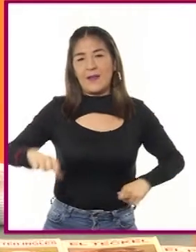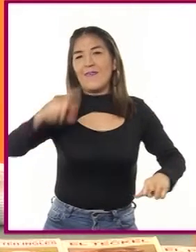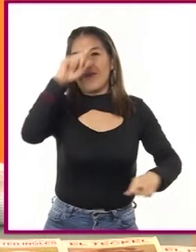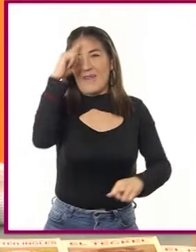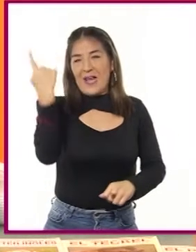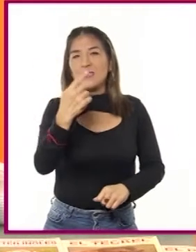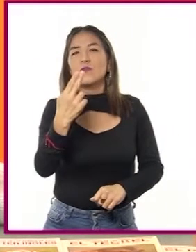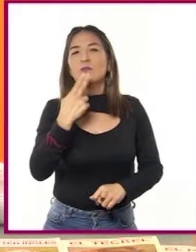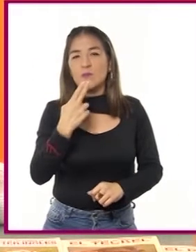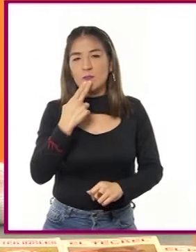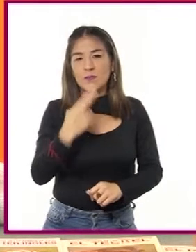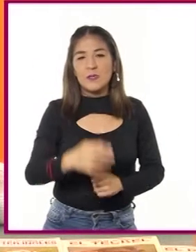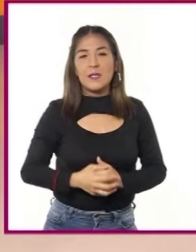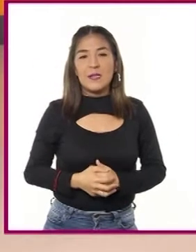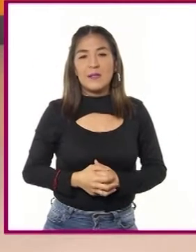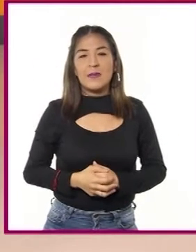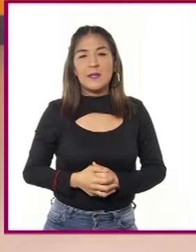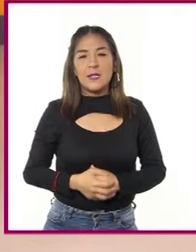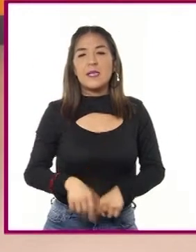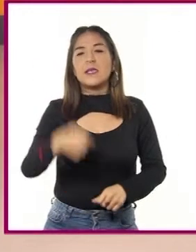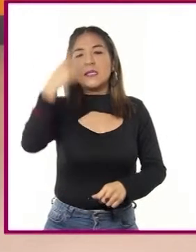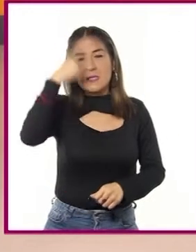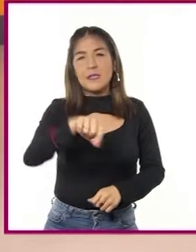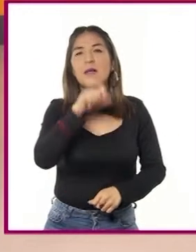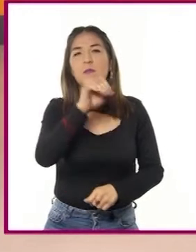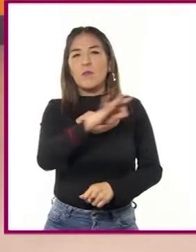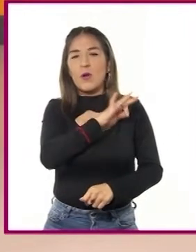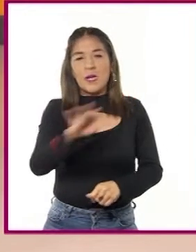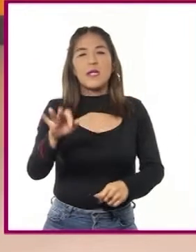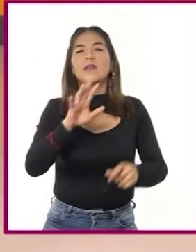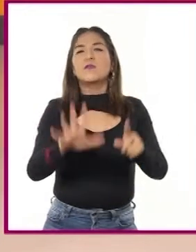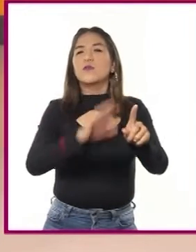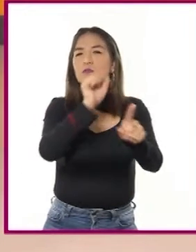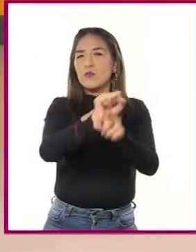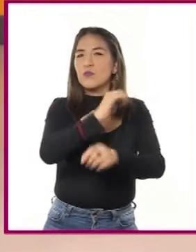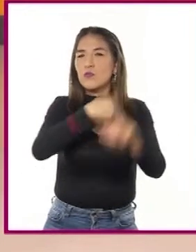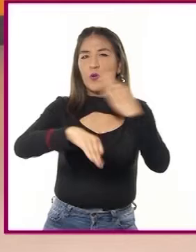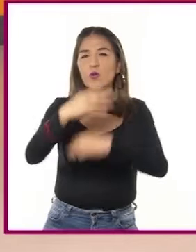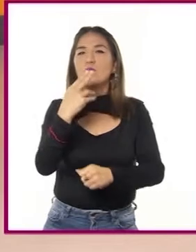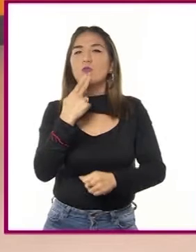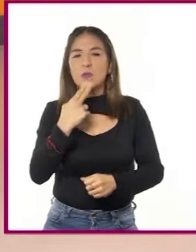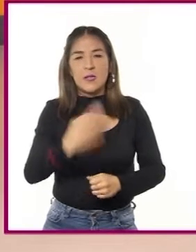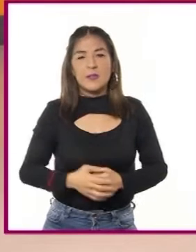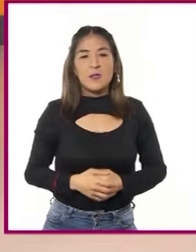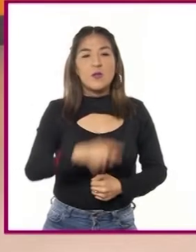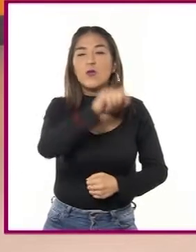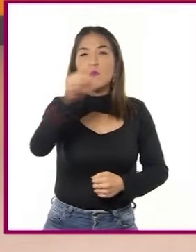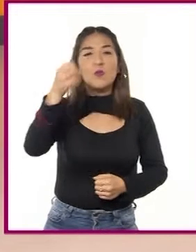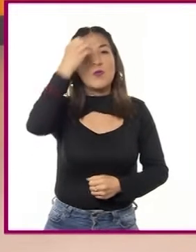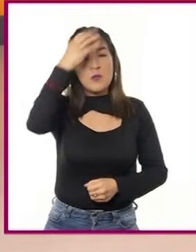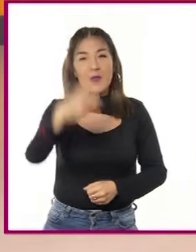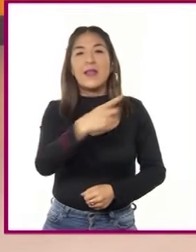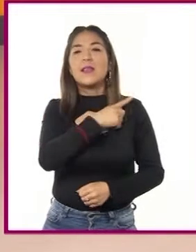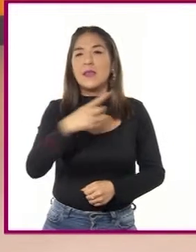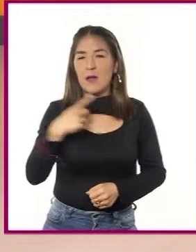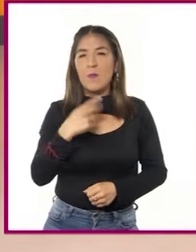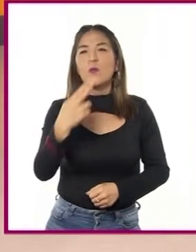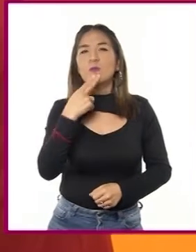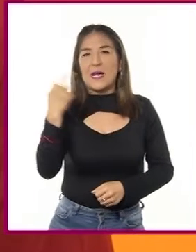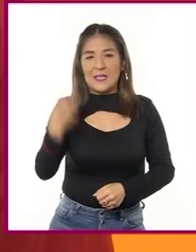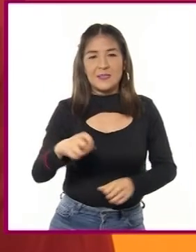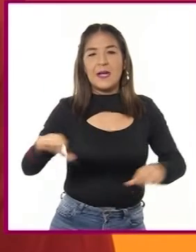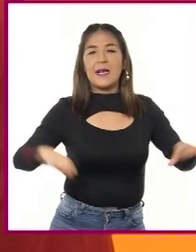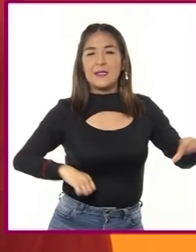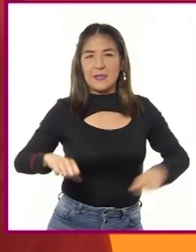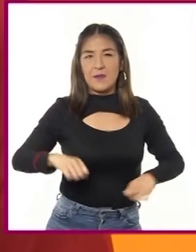de utilizar y estar al alcance de todas y todos. No olviden que deben utilizar estas herramientas